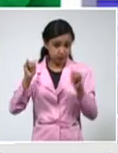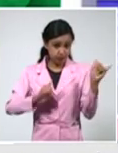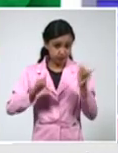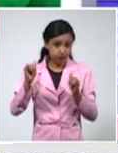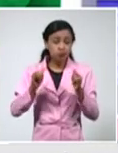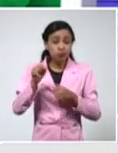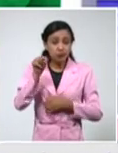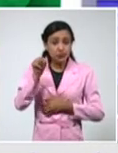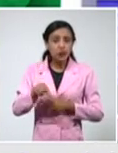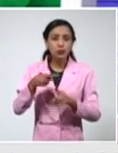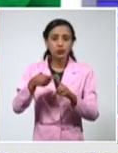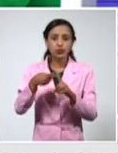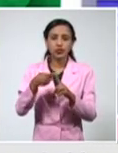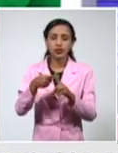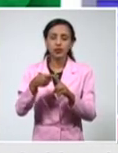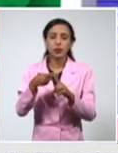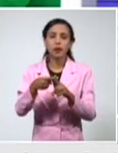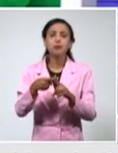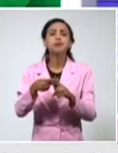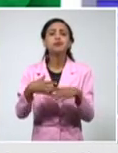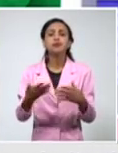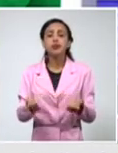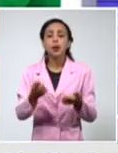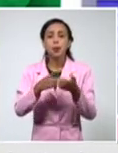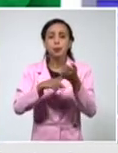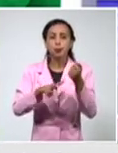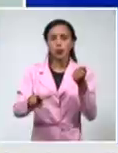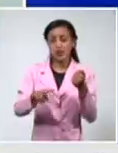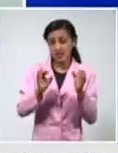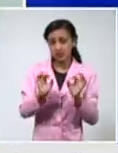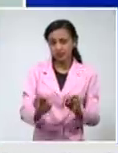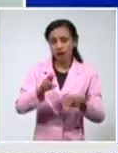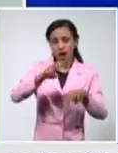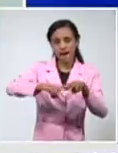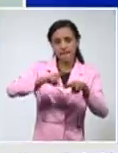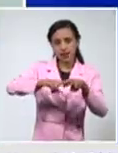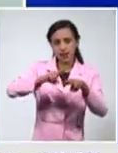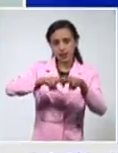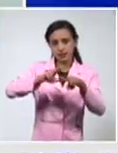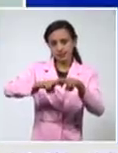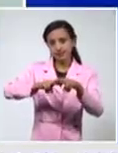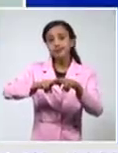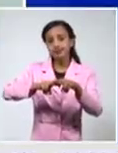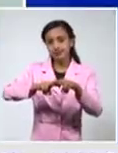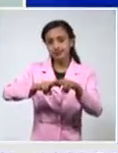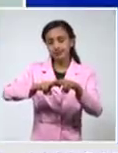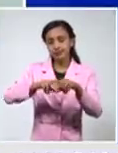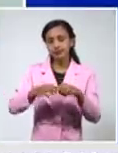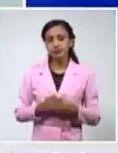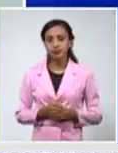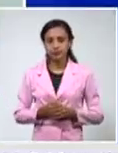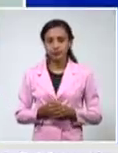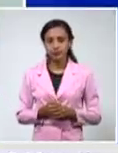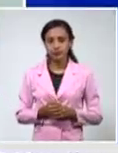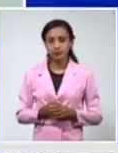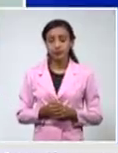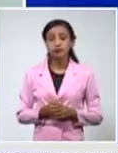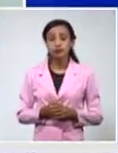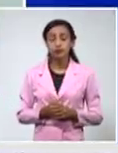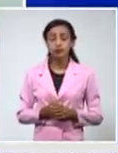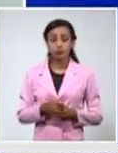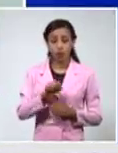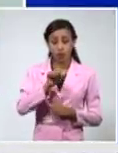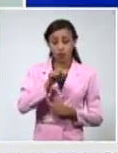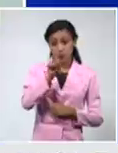pues pertenecen a la provincia de La Habana. Estamos hablando de 8 casos en la provincia